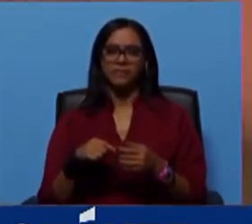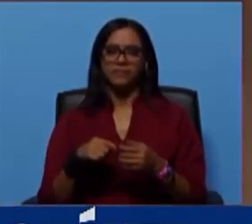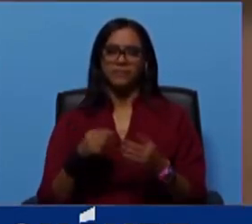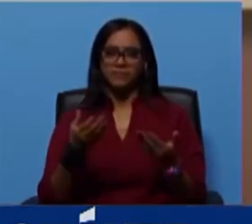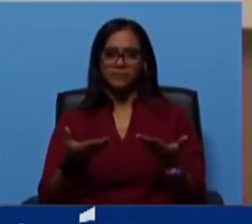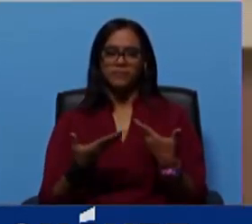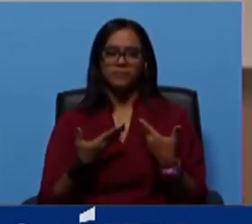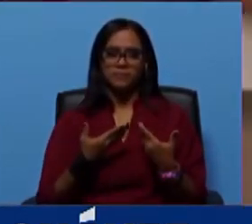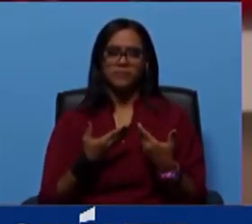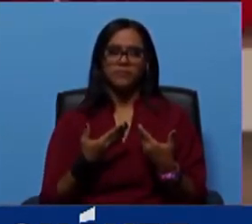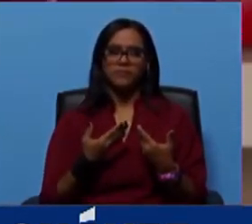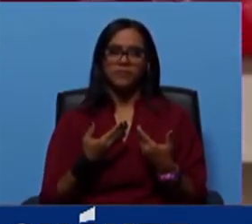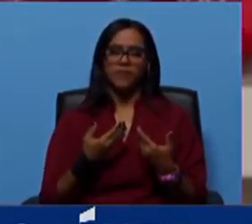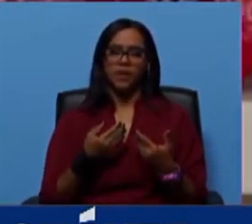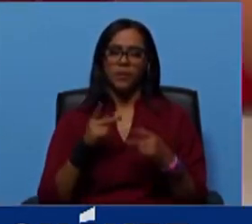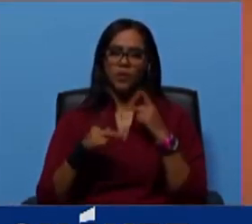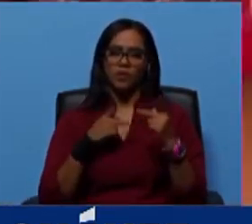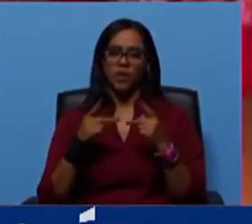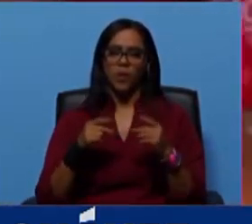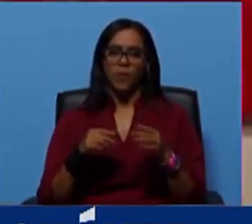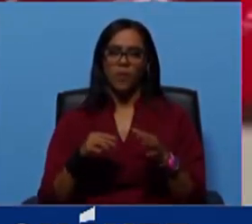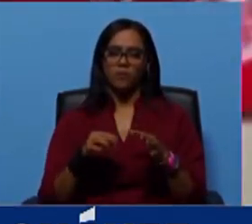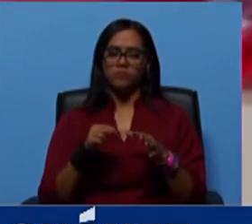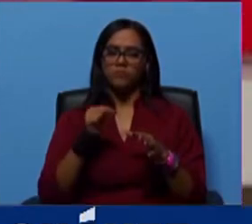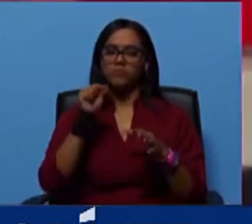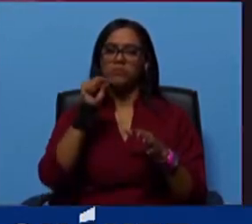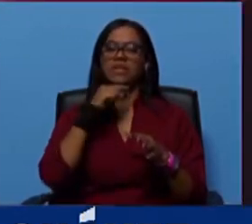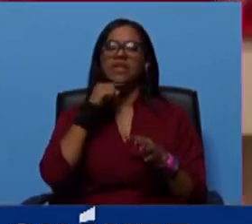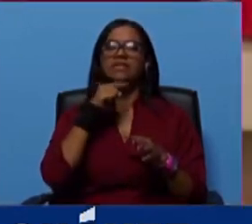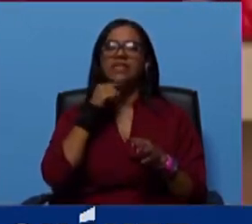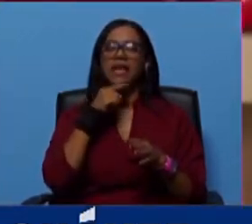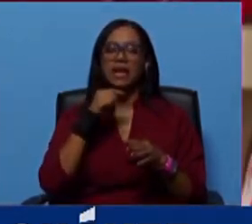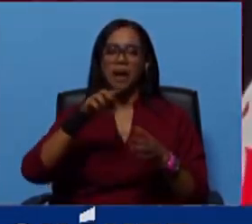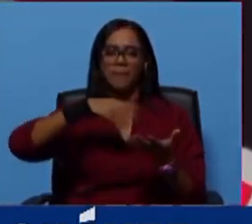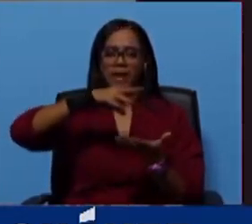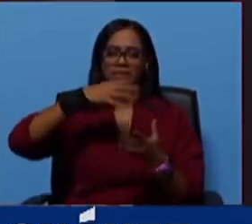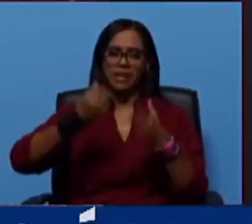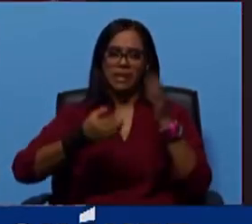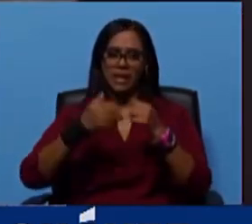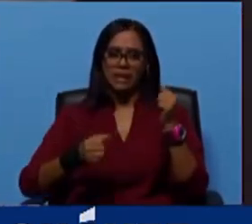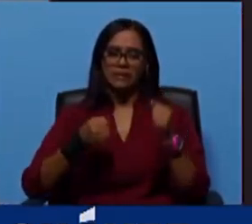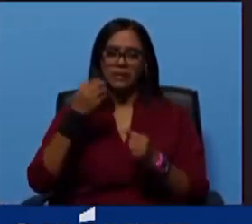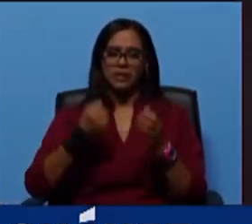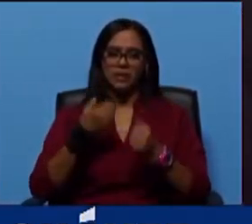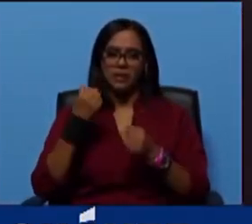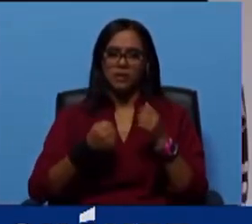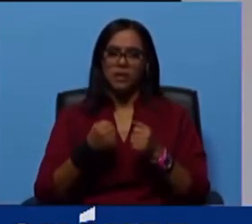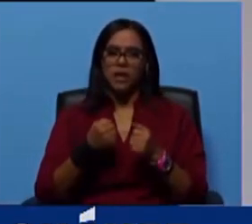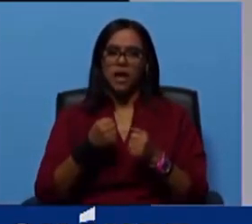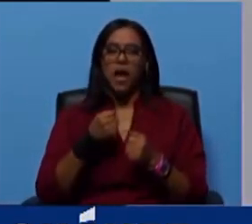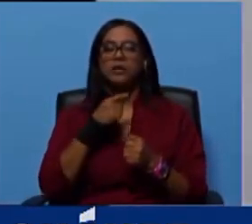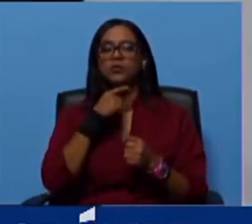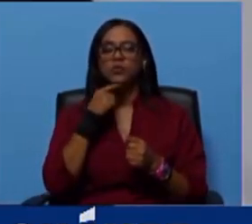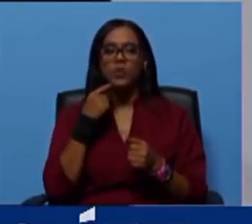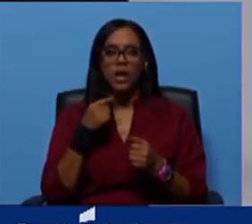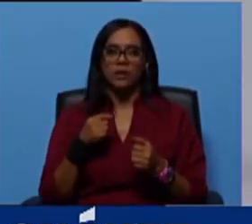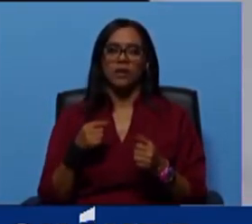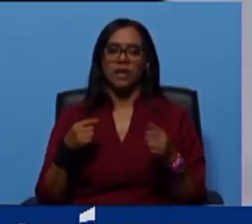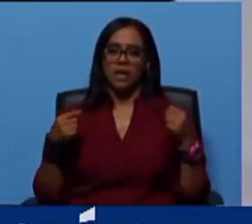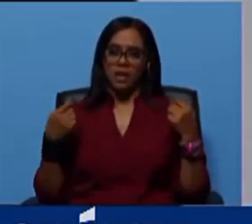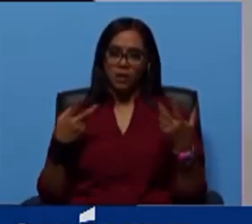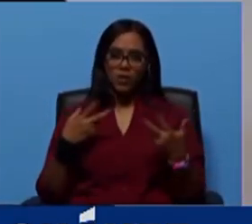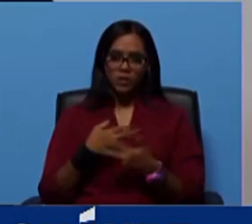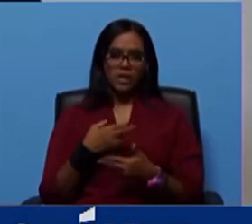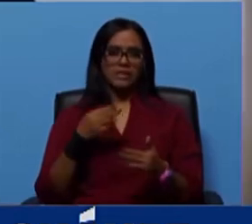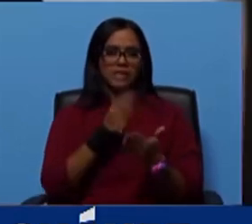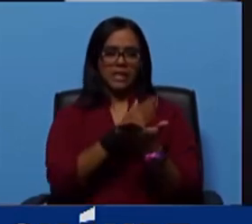las bodegas productos como lentejas, pasta, leche, azúcar. O sea, es toda a cortar esas cadenas de